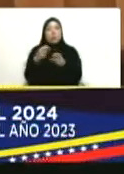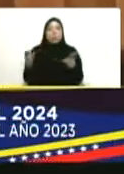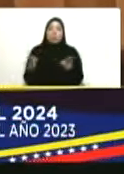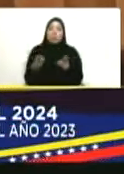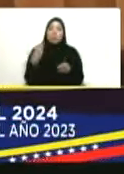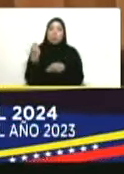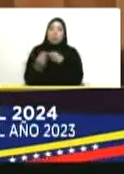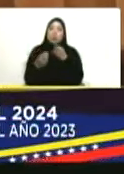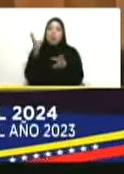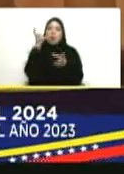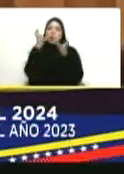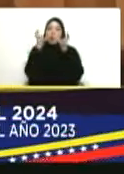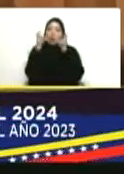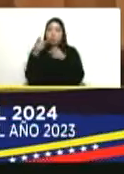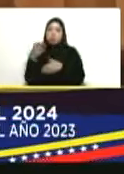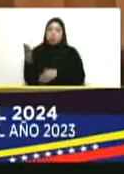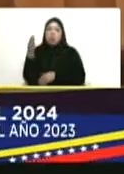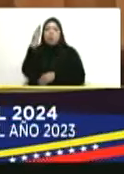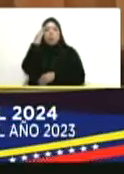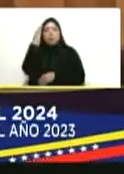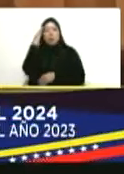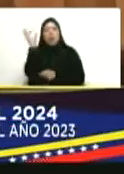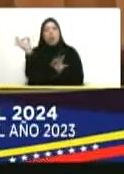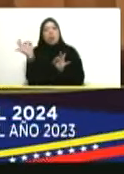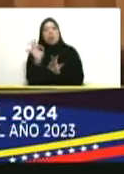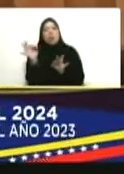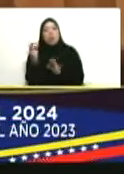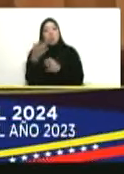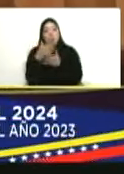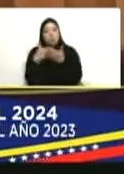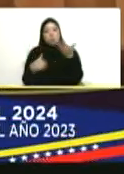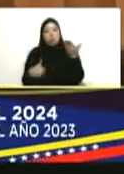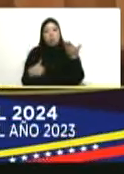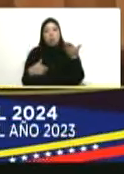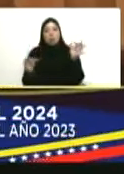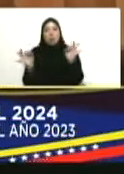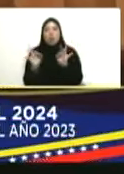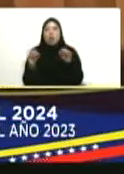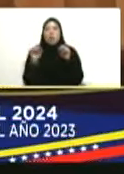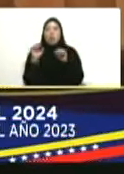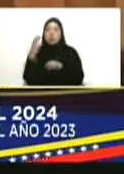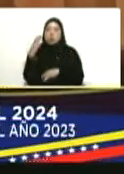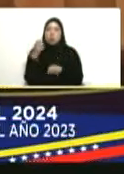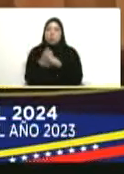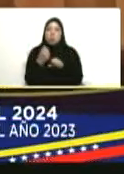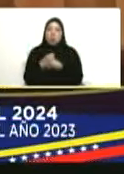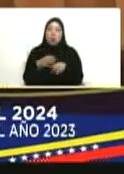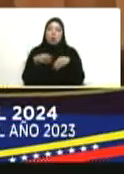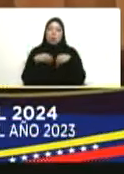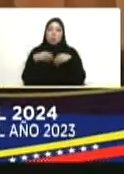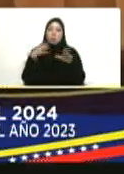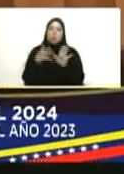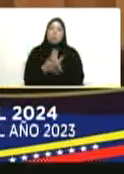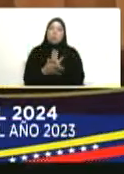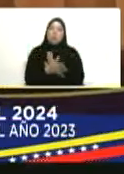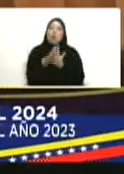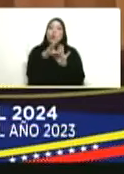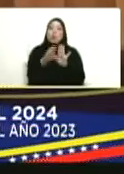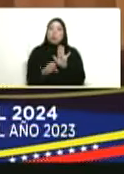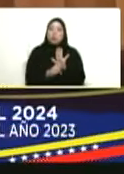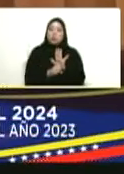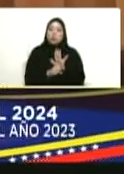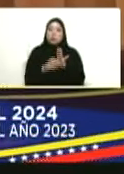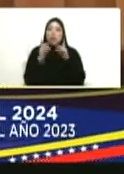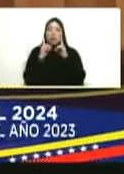¿Ustedes habían escuchado esto? Estoy seguro que nadie había leído esto. C. Acatar en el marco constitucional